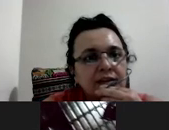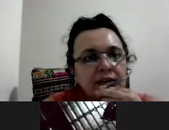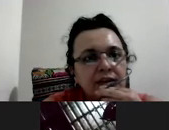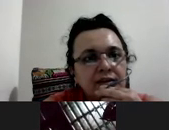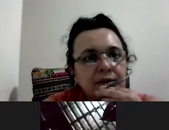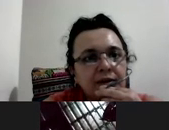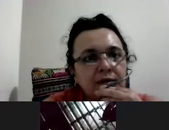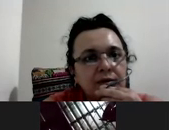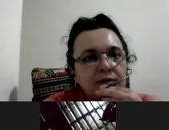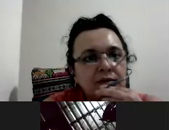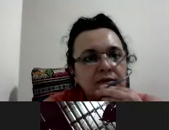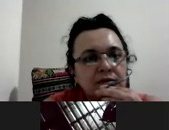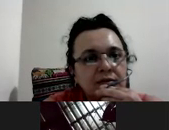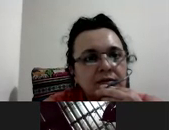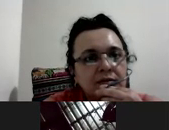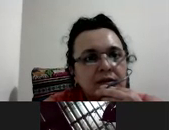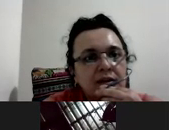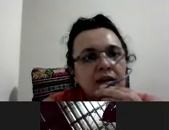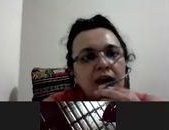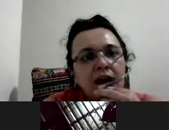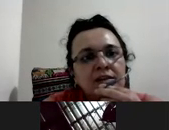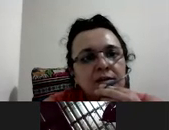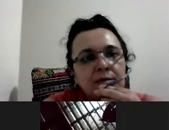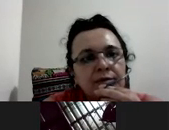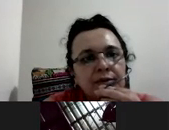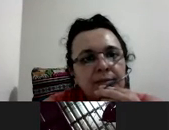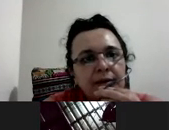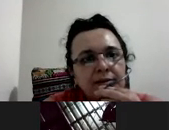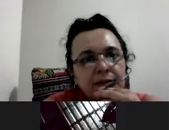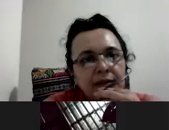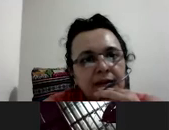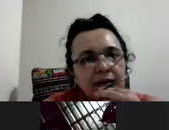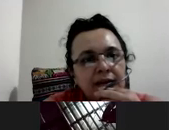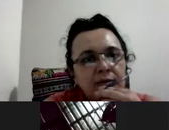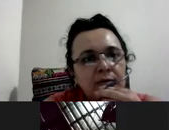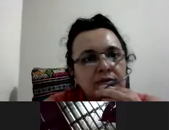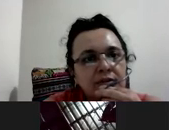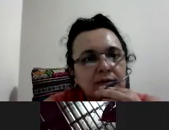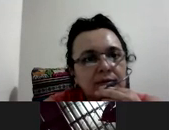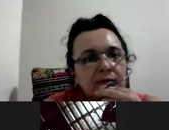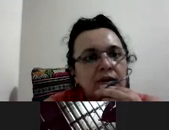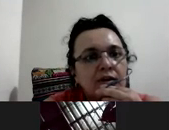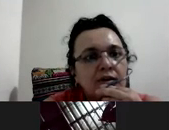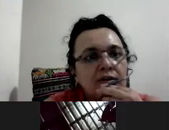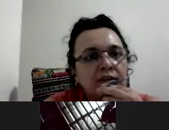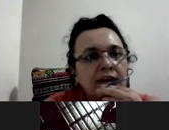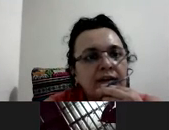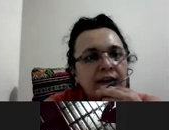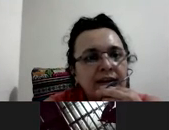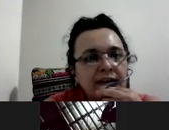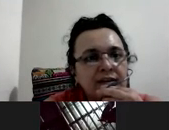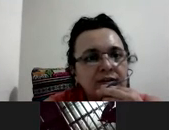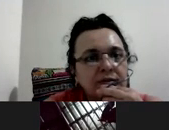Sleep more. See a doctor. ¿Saben qué significa cada una de estas cosas? Ask someone for advice, pedirle a alguien un consejo. Go on